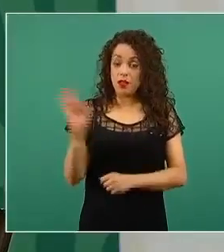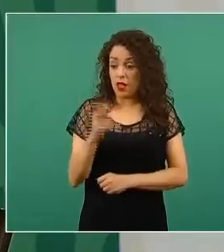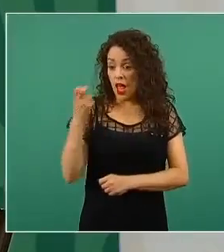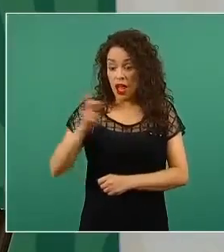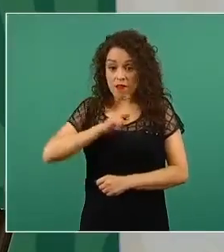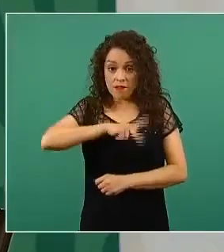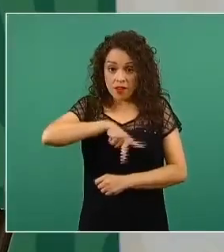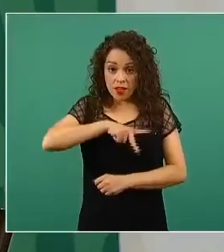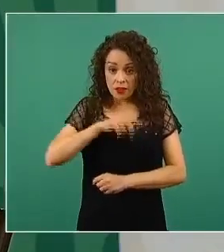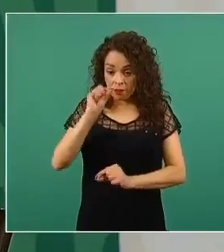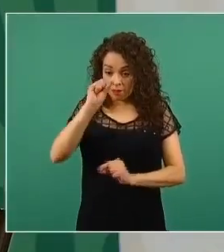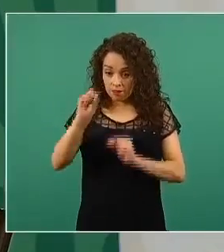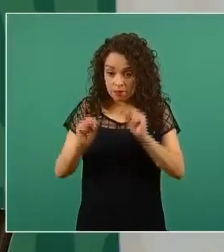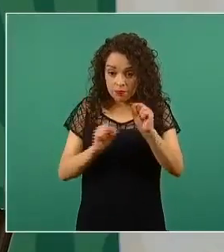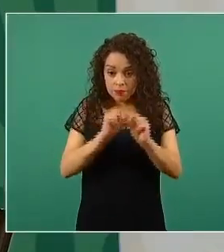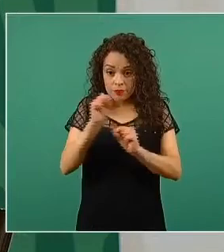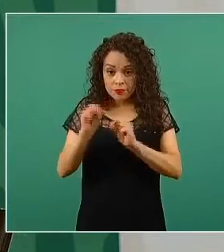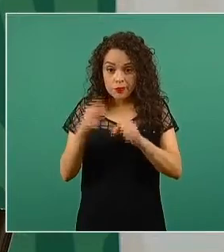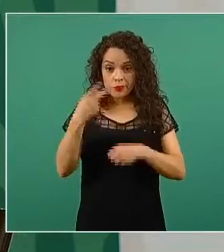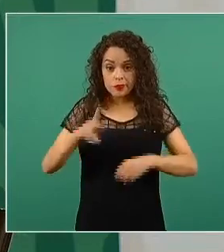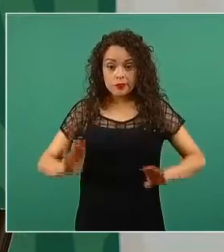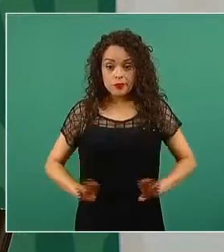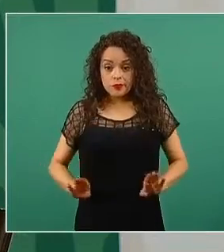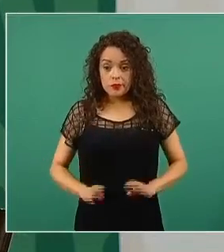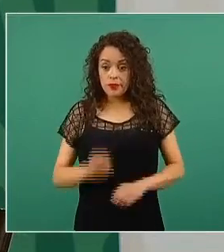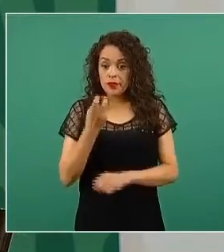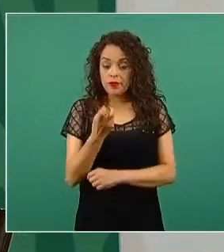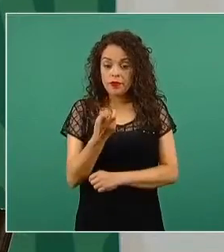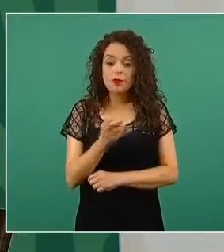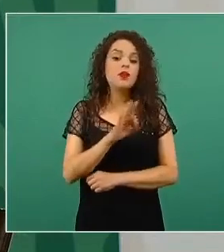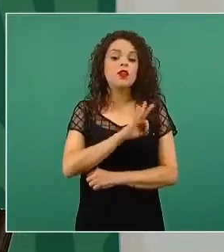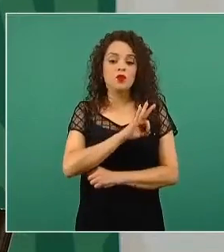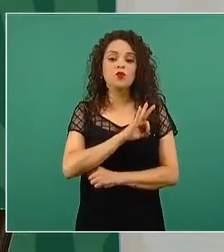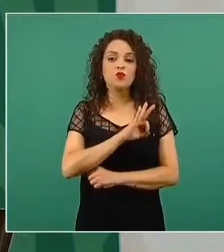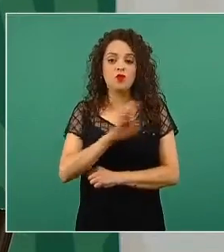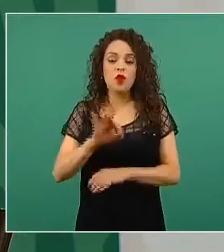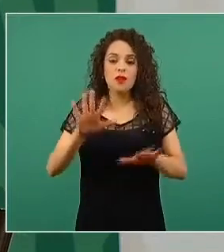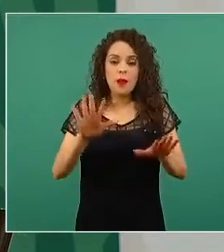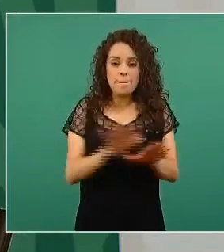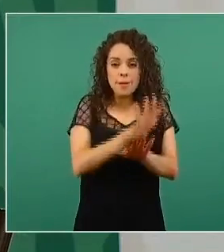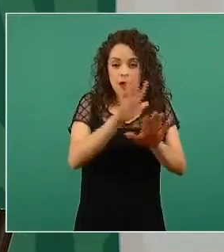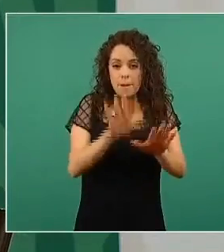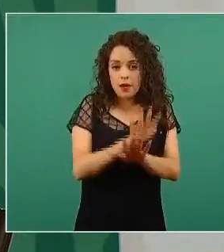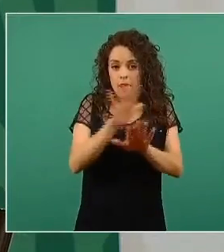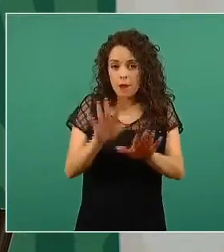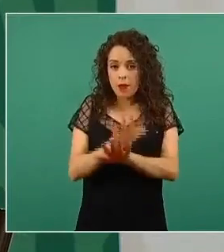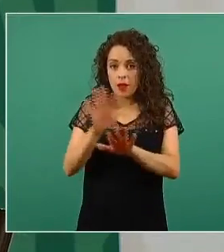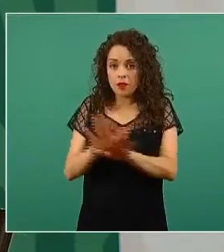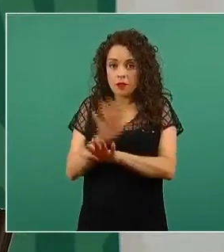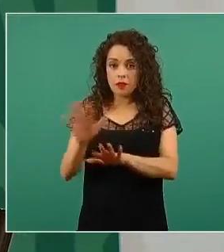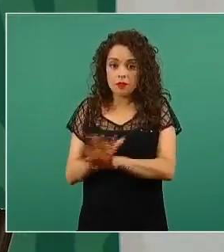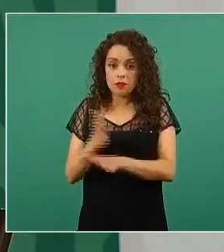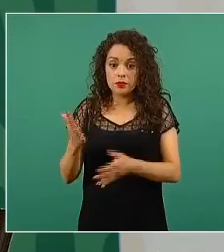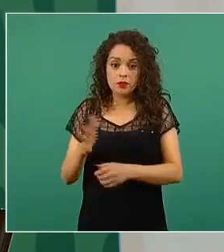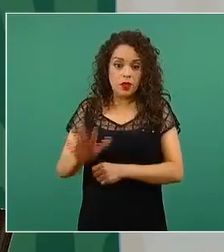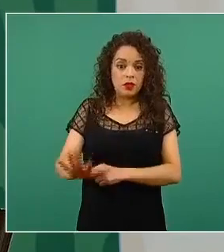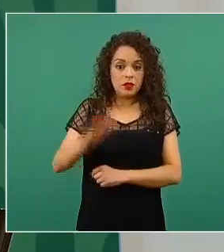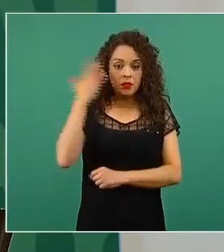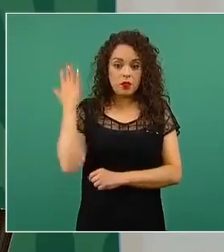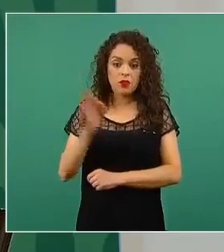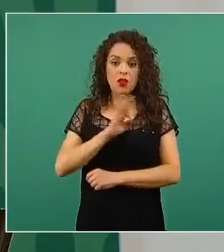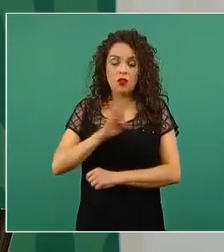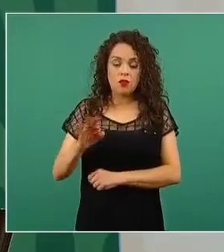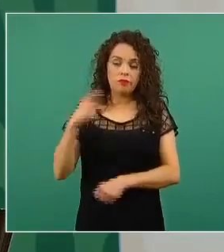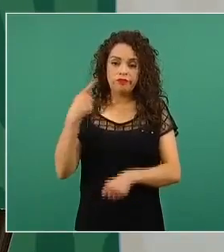virus, estos microorganismos que tienen estas características, obviamente puedan mutar y puedan representar rápidamente